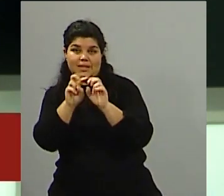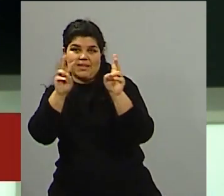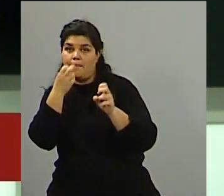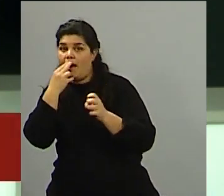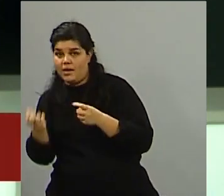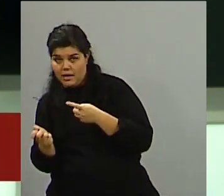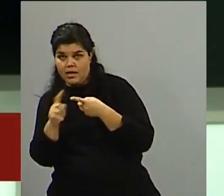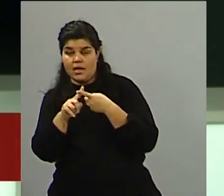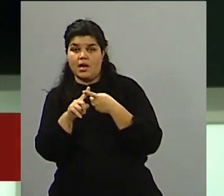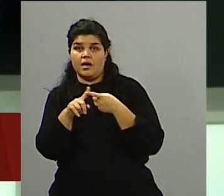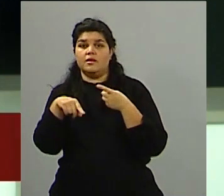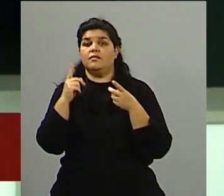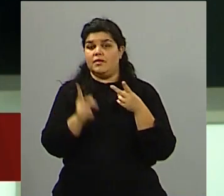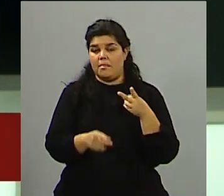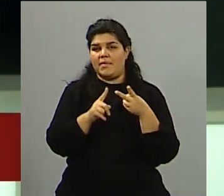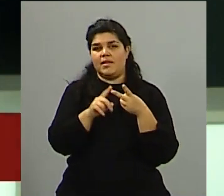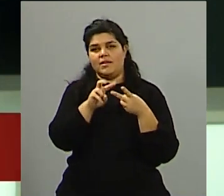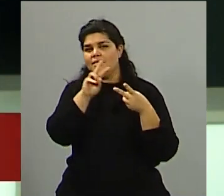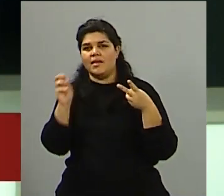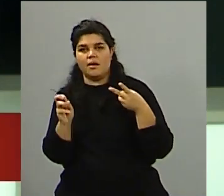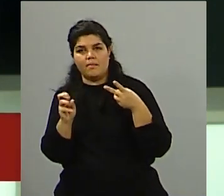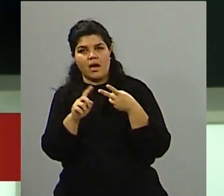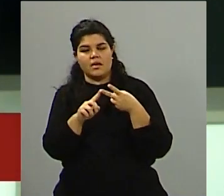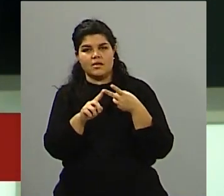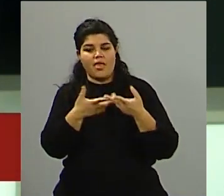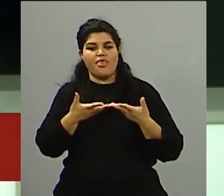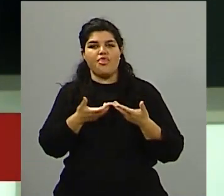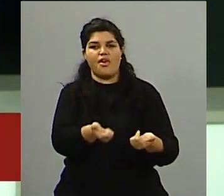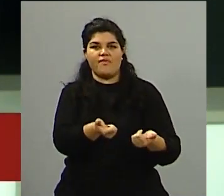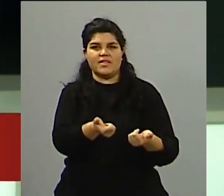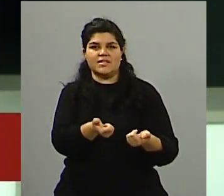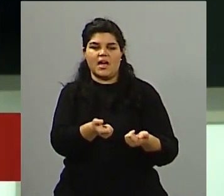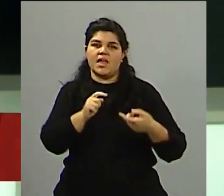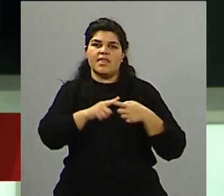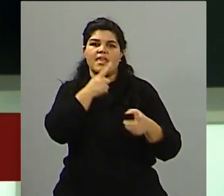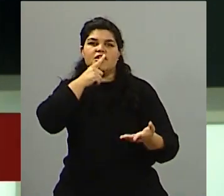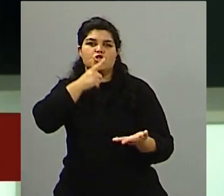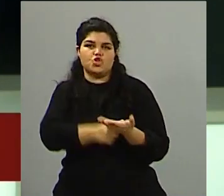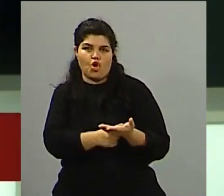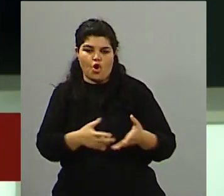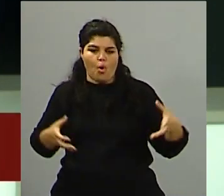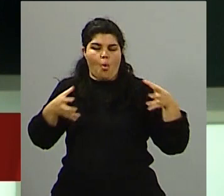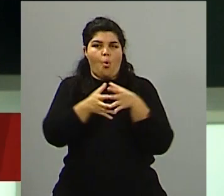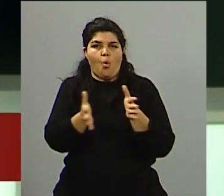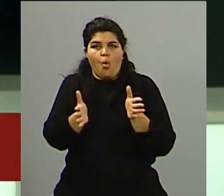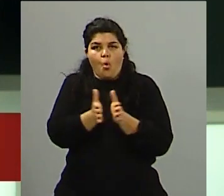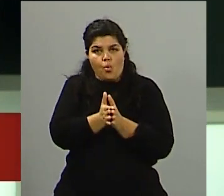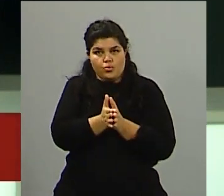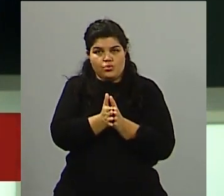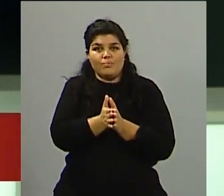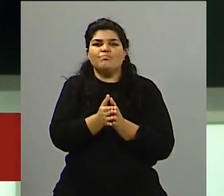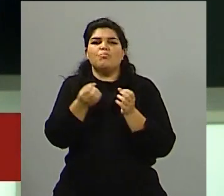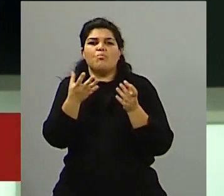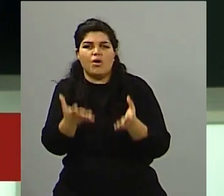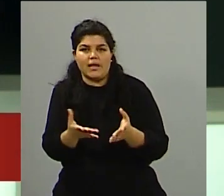y también, ¿sí? Temas relacionados a defensa y políticas públicas en conjunto, sobre todo con el tema de los inmigrantes,